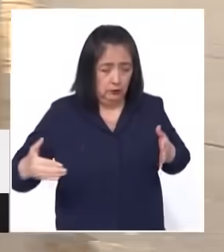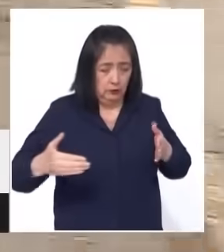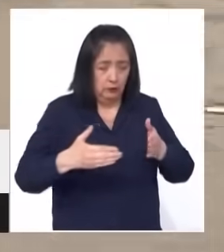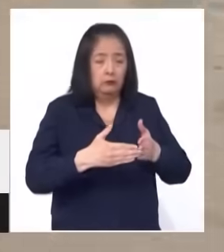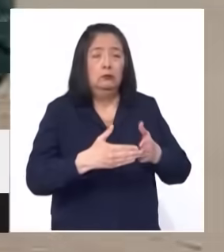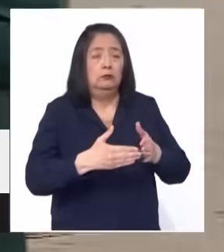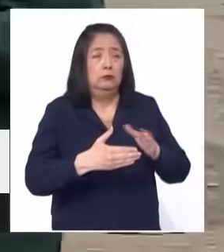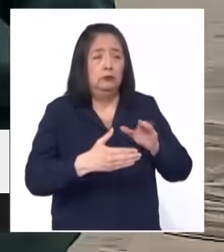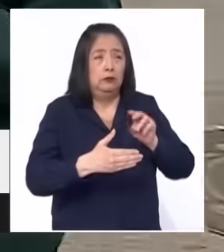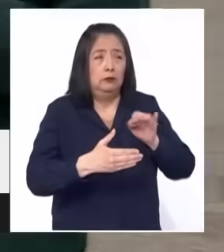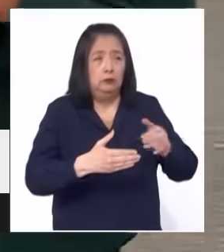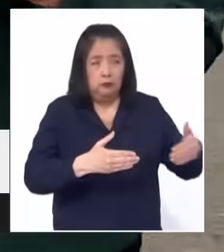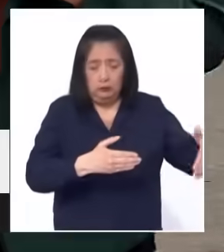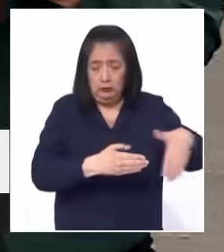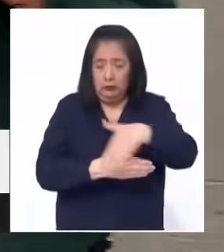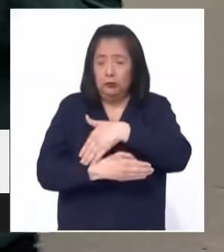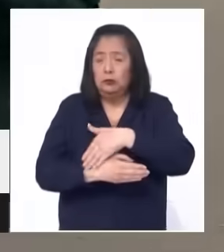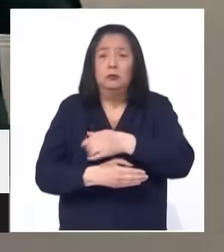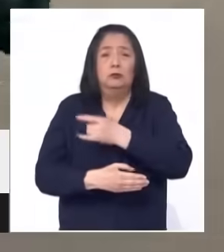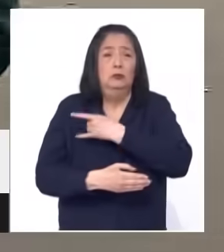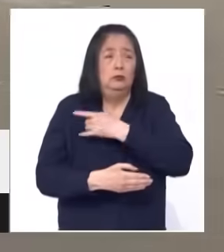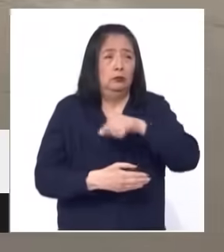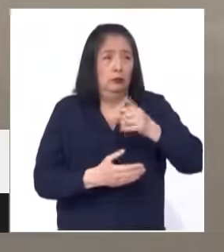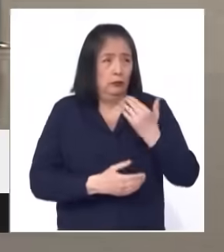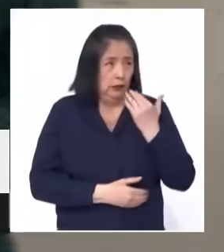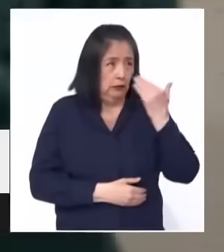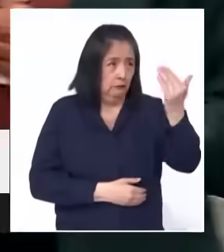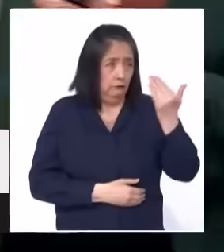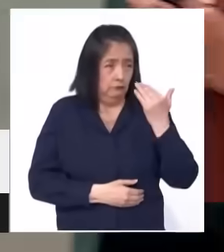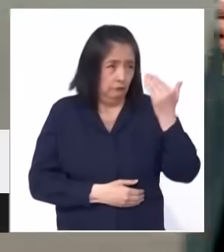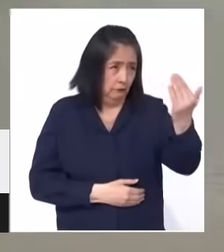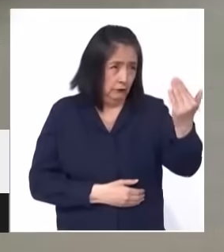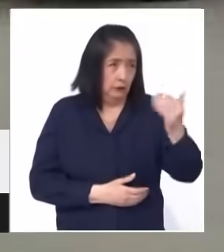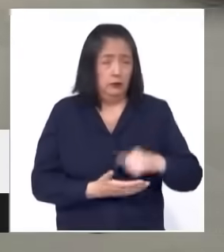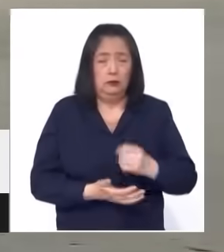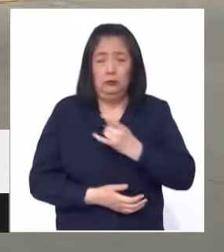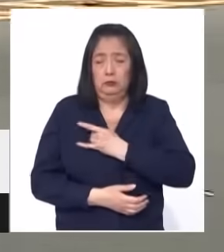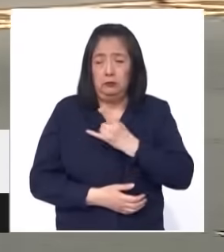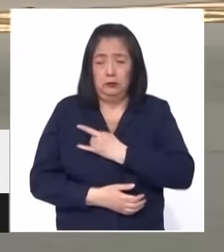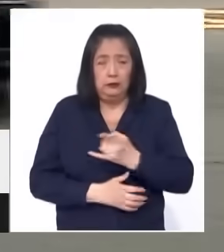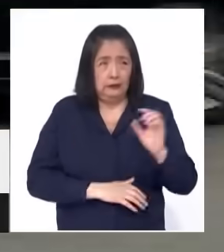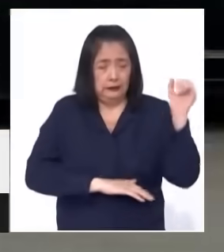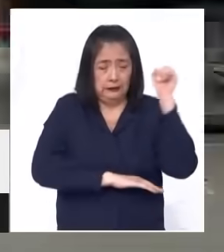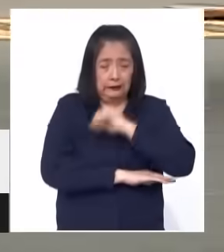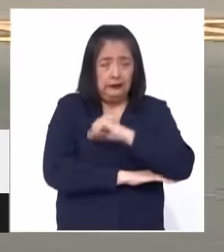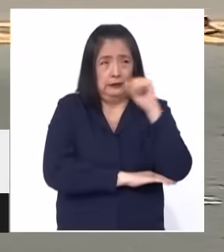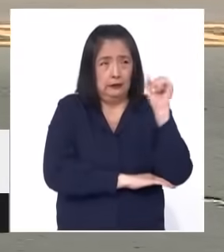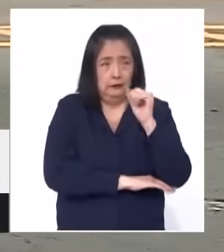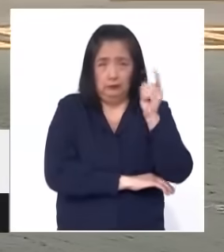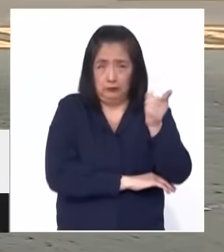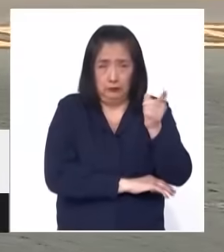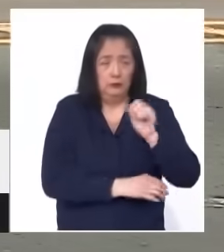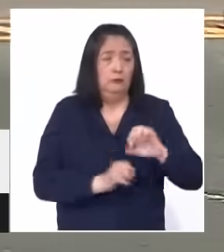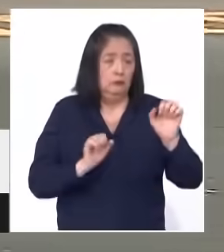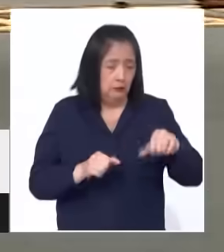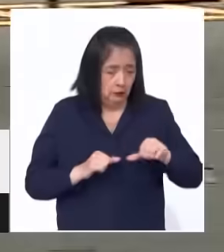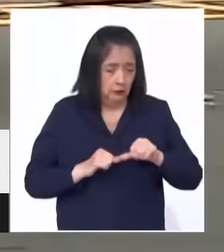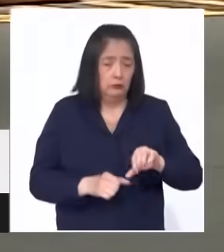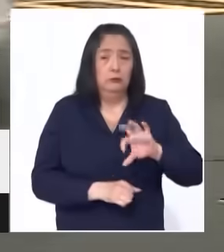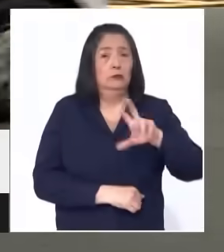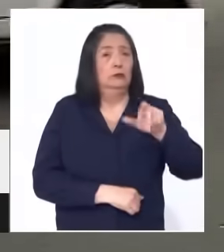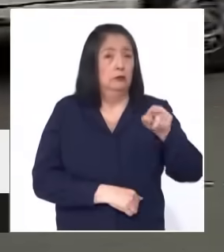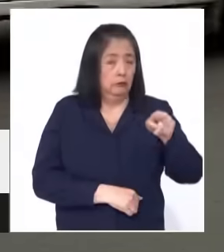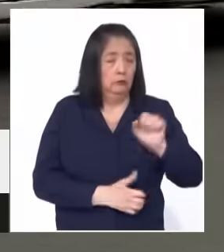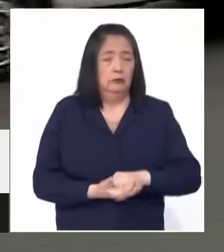la calle Manuel Moncloé con Universitaria frente a la Universidad Mayor de San Marcos. Continúan los